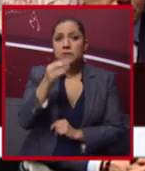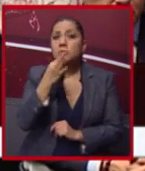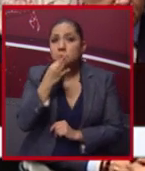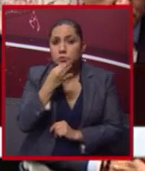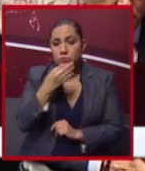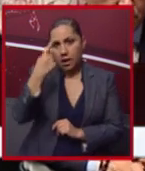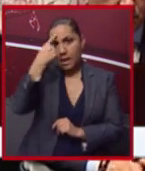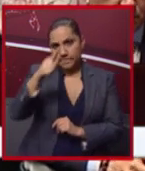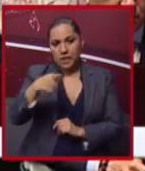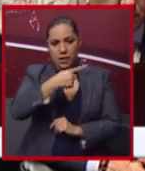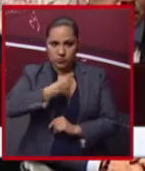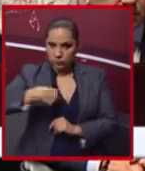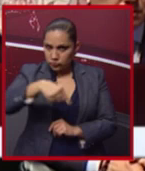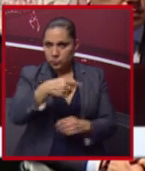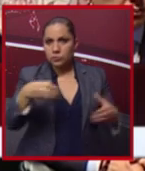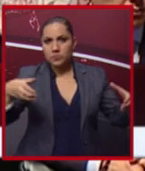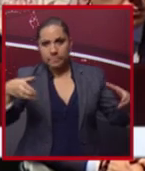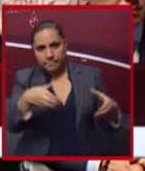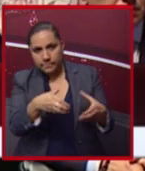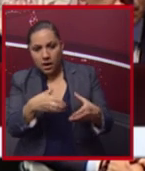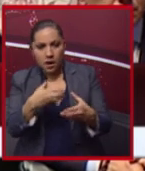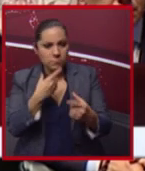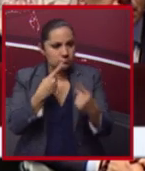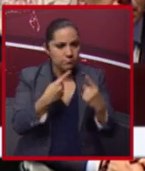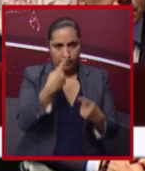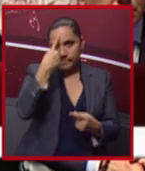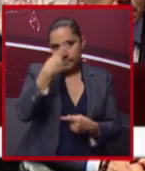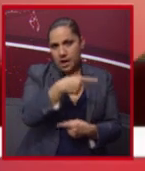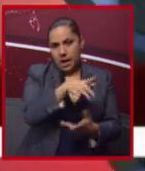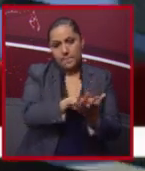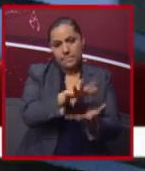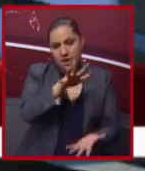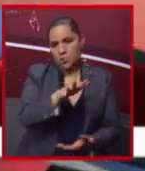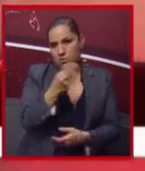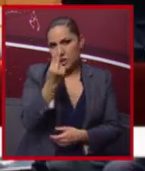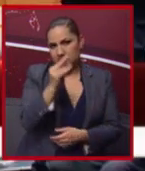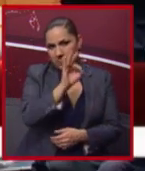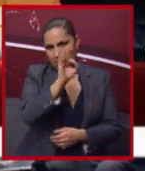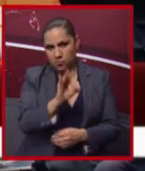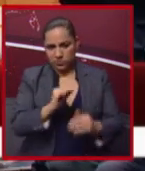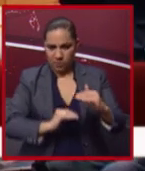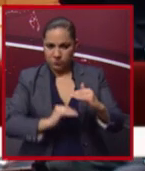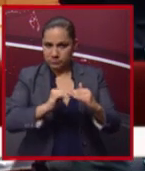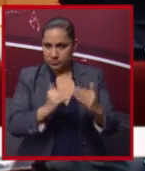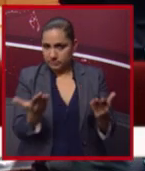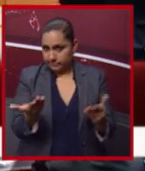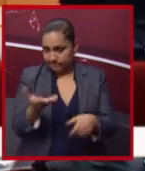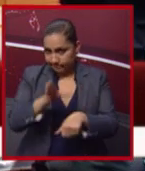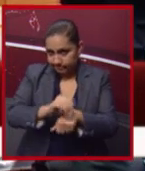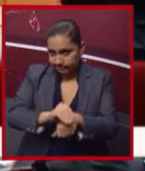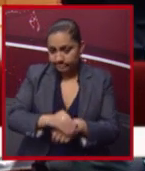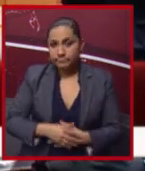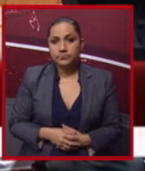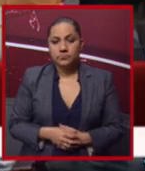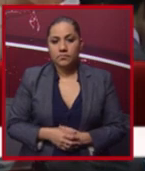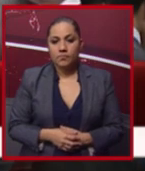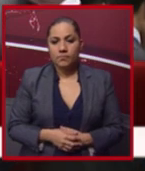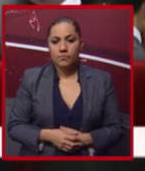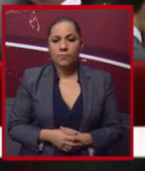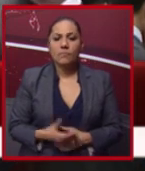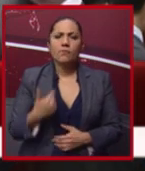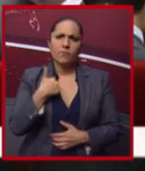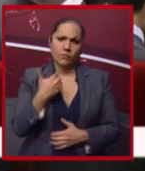el ánimo de poder construir la mayoría calificada que se requiere. Poder solicitarle a la